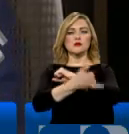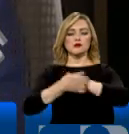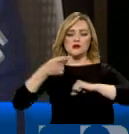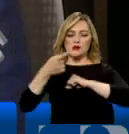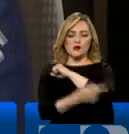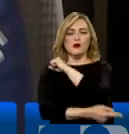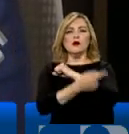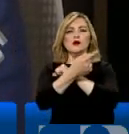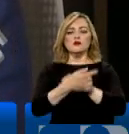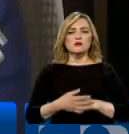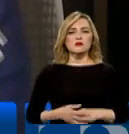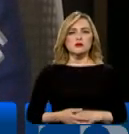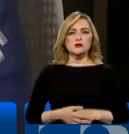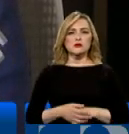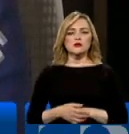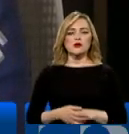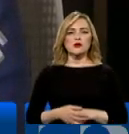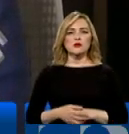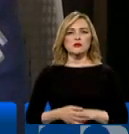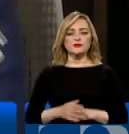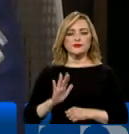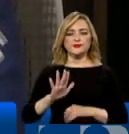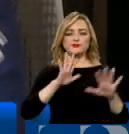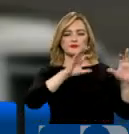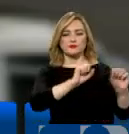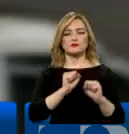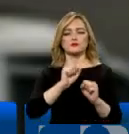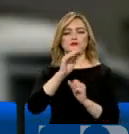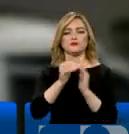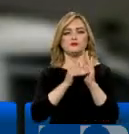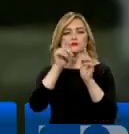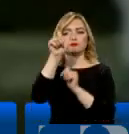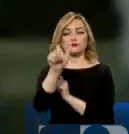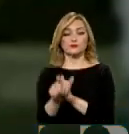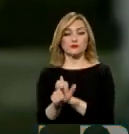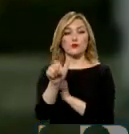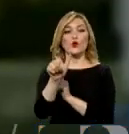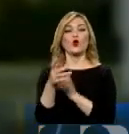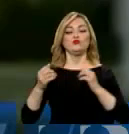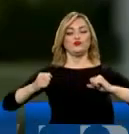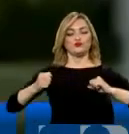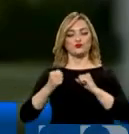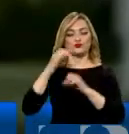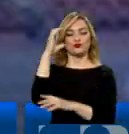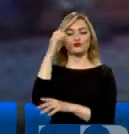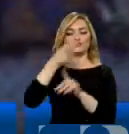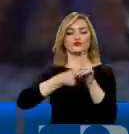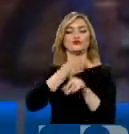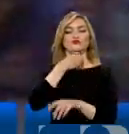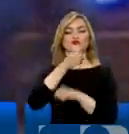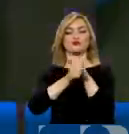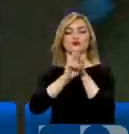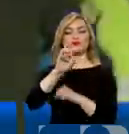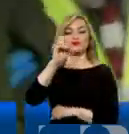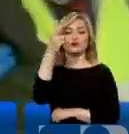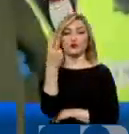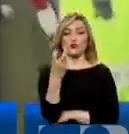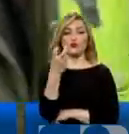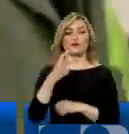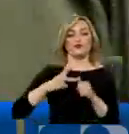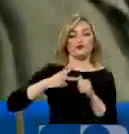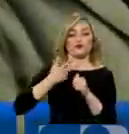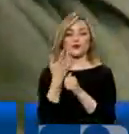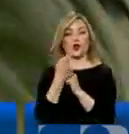condenada por los delitos cometidos contra ciudadanos. El hecho que ocurrió en Bogotá, Colombia, en agosto de 2012, suma su